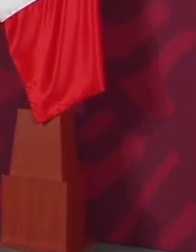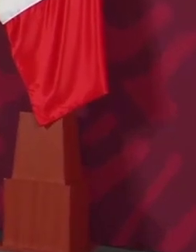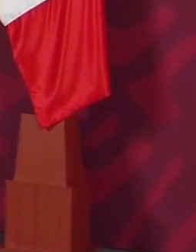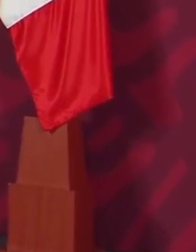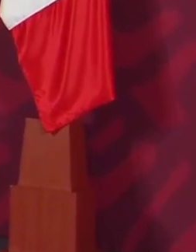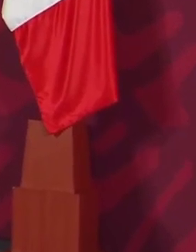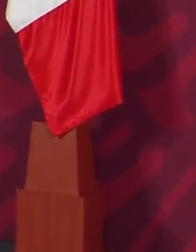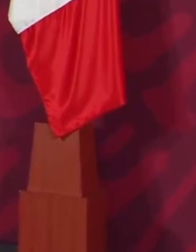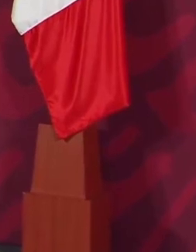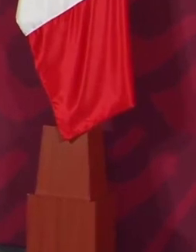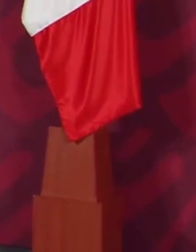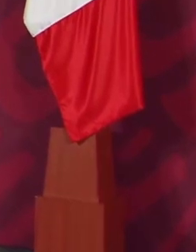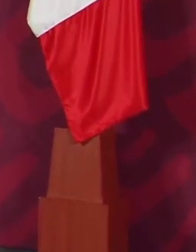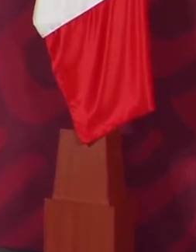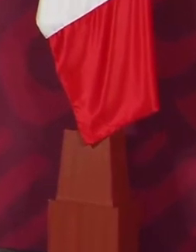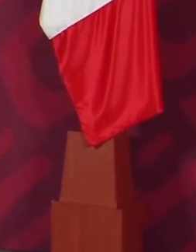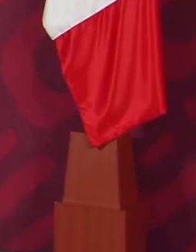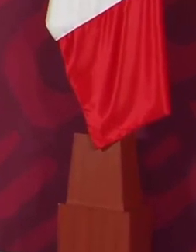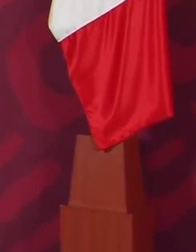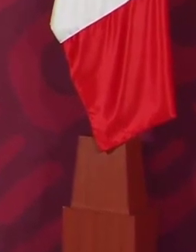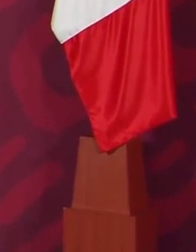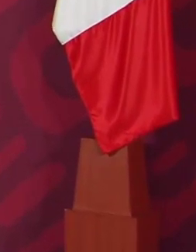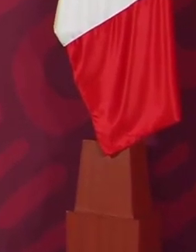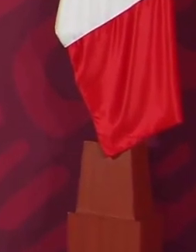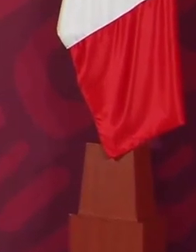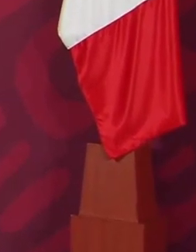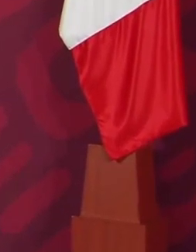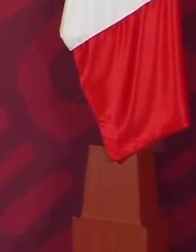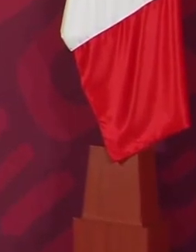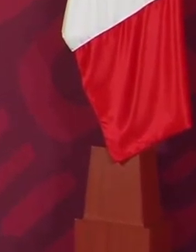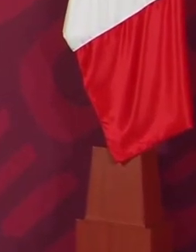dinero. Fíjense qué noble, qué bueno,